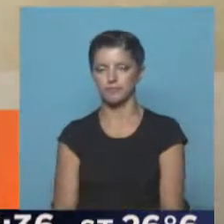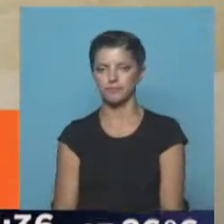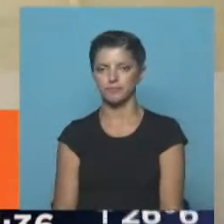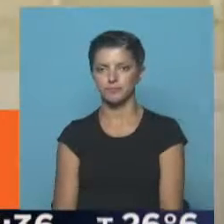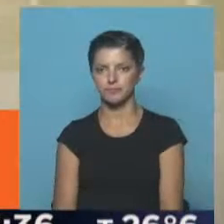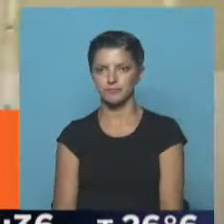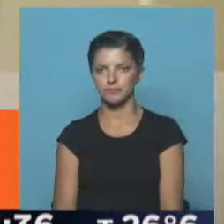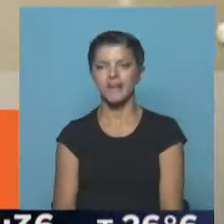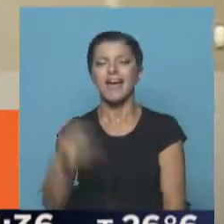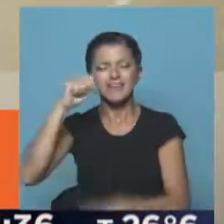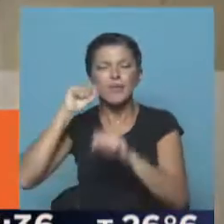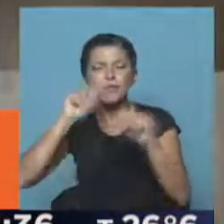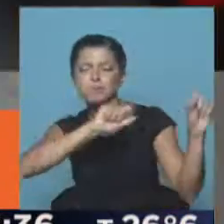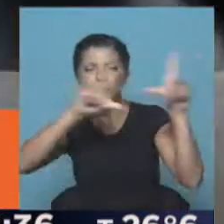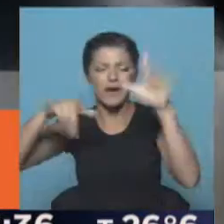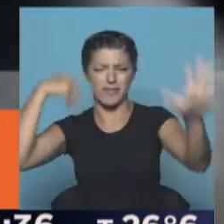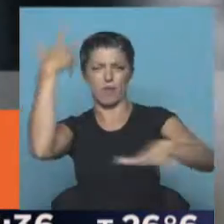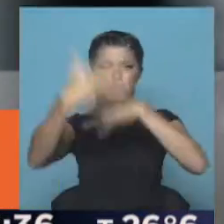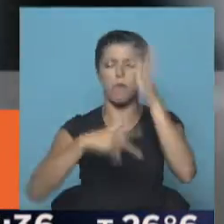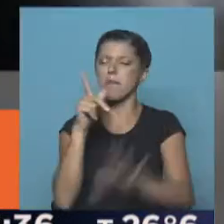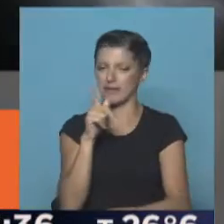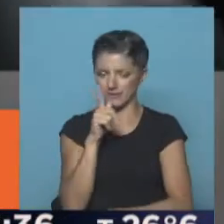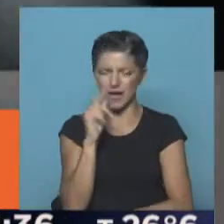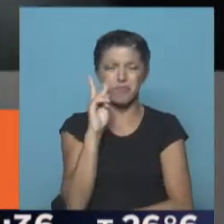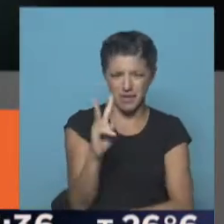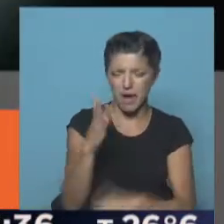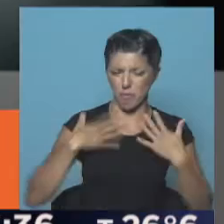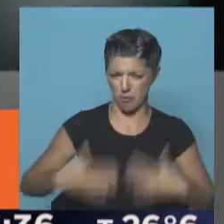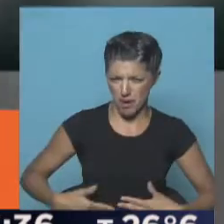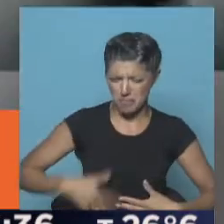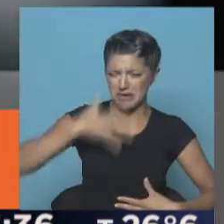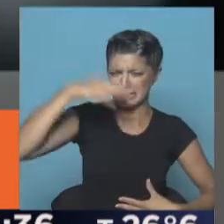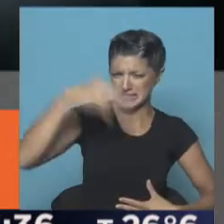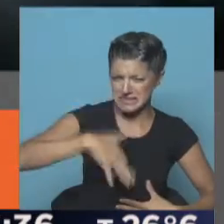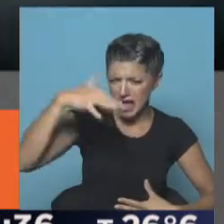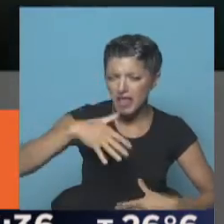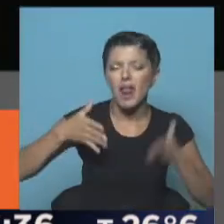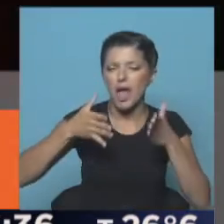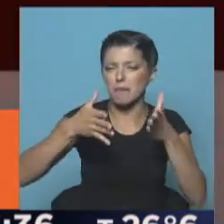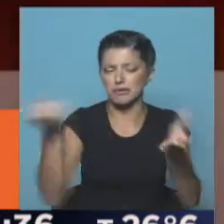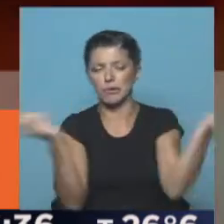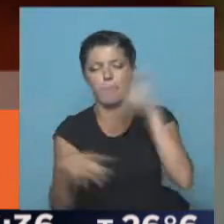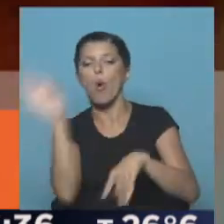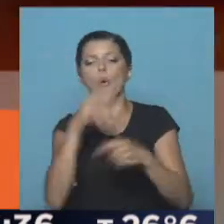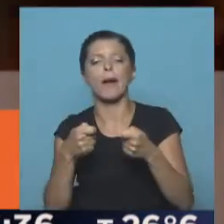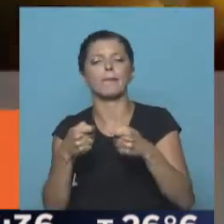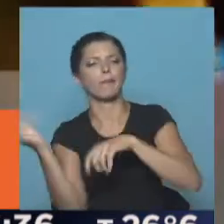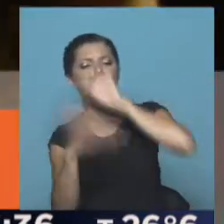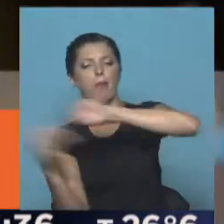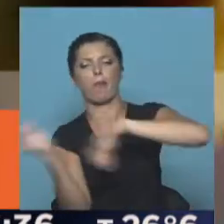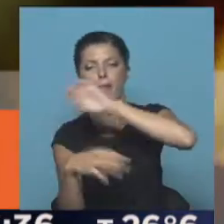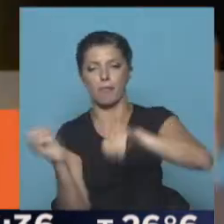Las imágenes de estas revueltas eran similares. Cuerpos ensangrentados, tirados en pasillos o apilados en carros. Muchos de